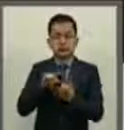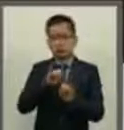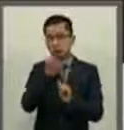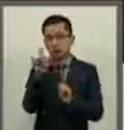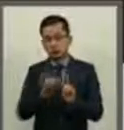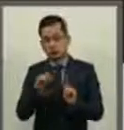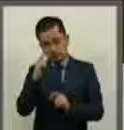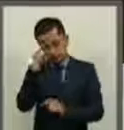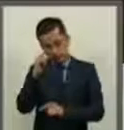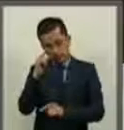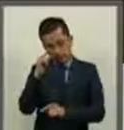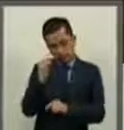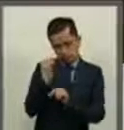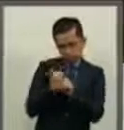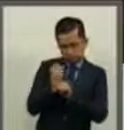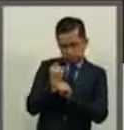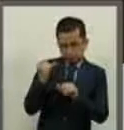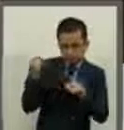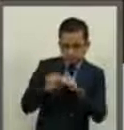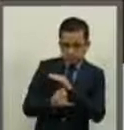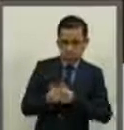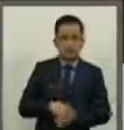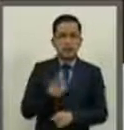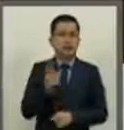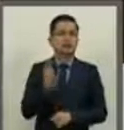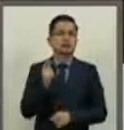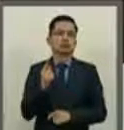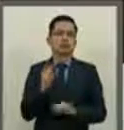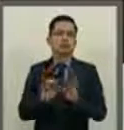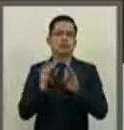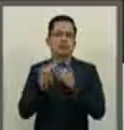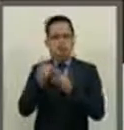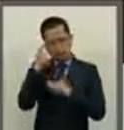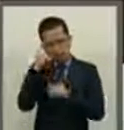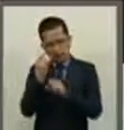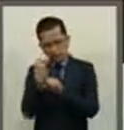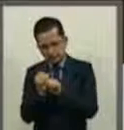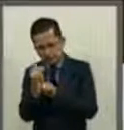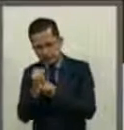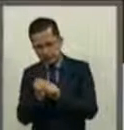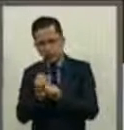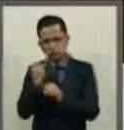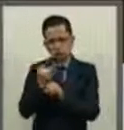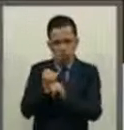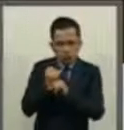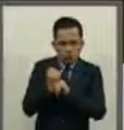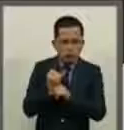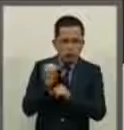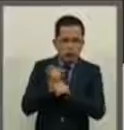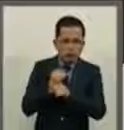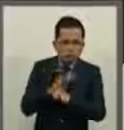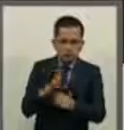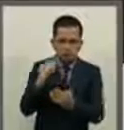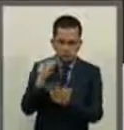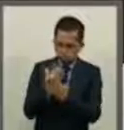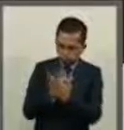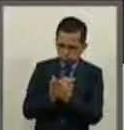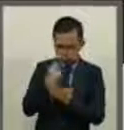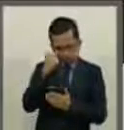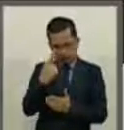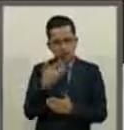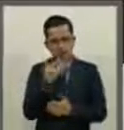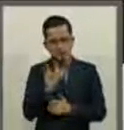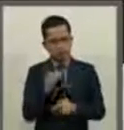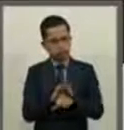fungirá como un sistema de investigación e información que contribuya a preservar la integridad, la estabilidad y